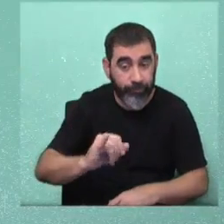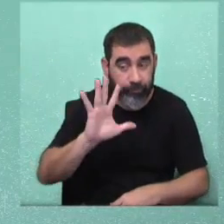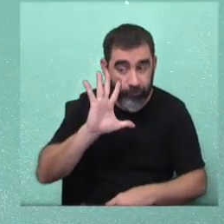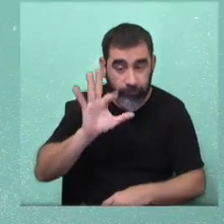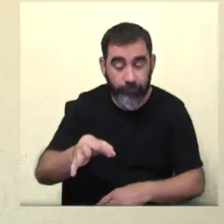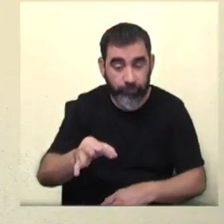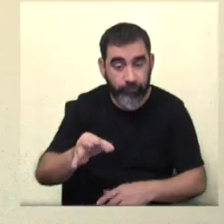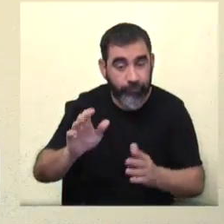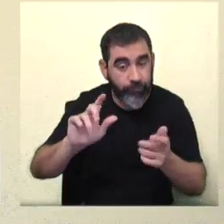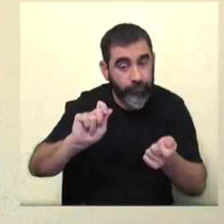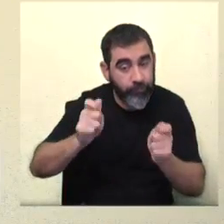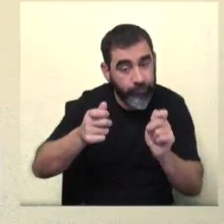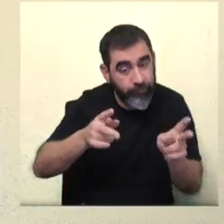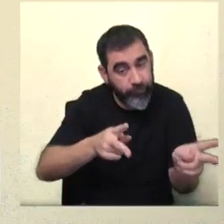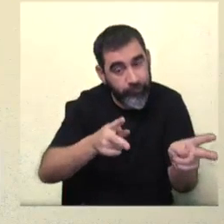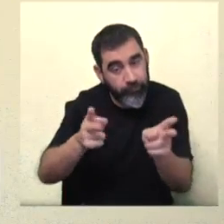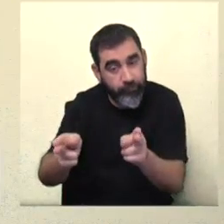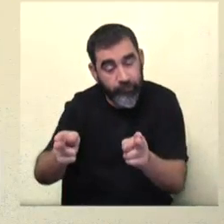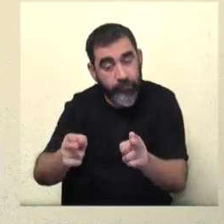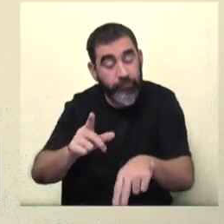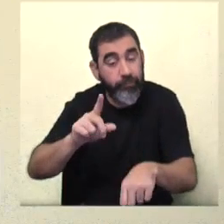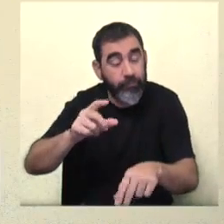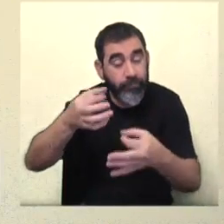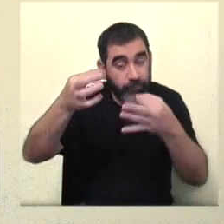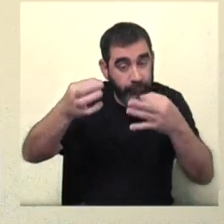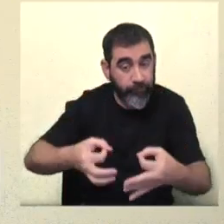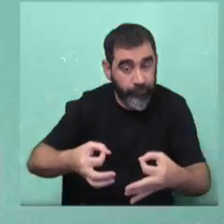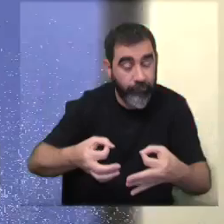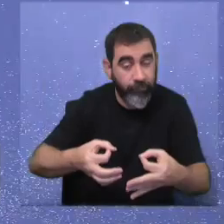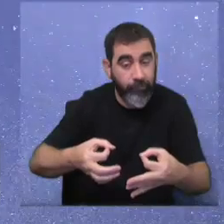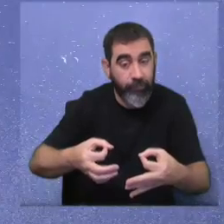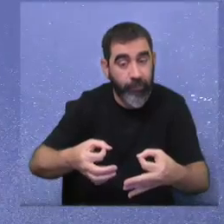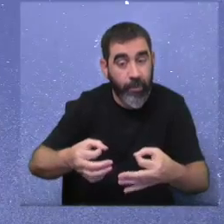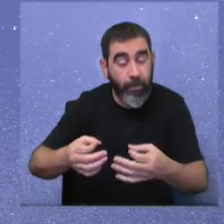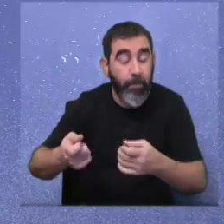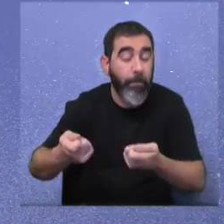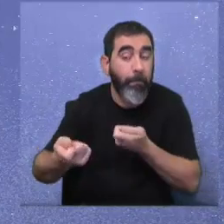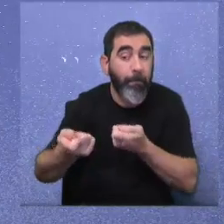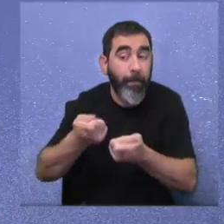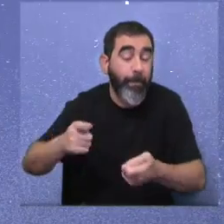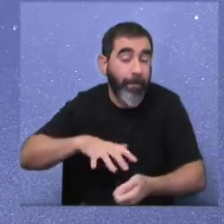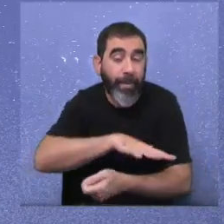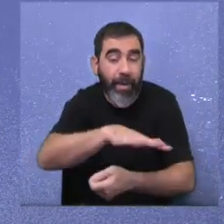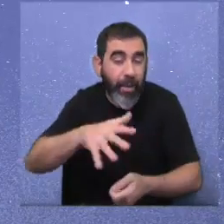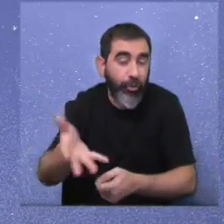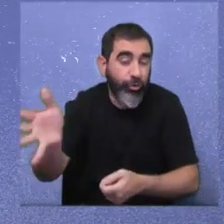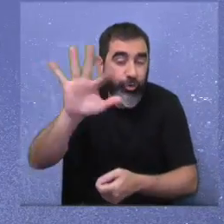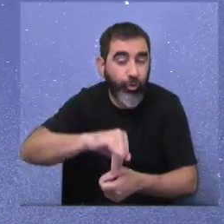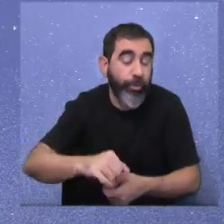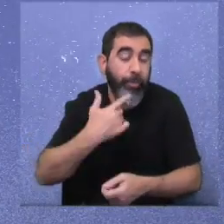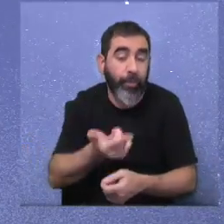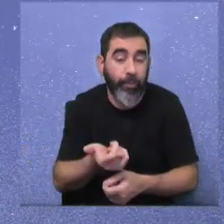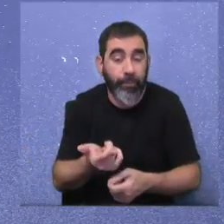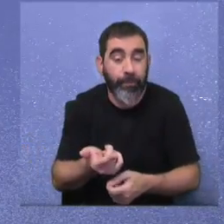que hay un desfasaje entre el cronotipo y las presiones de la vida diaria. Por ejemplo, esto que pasa que